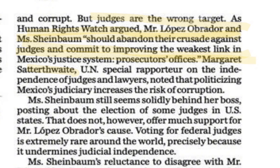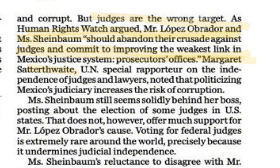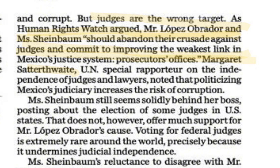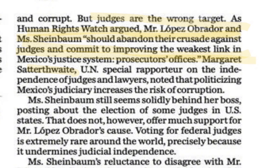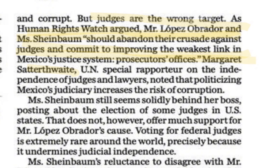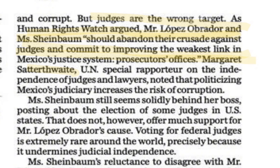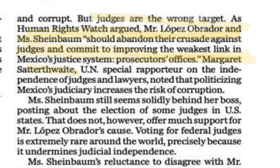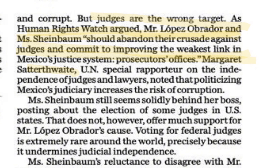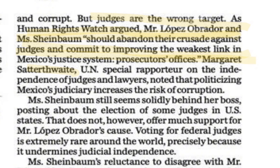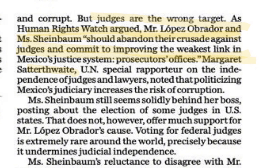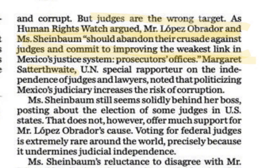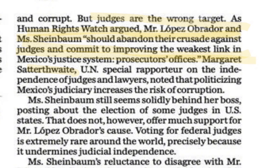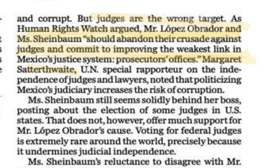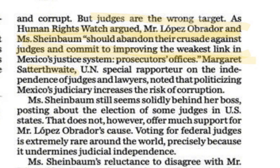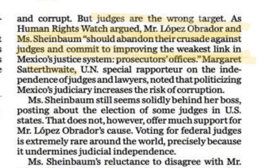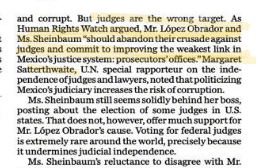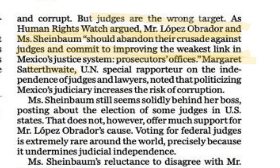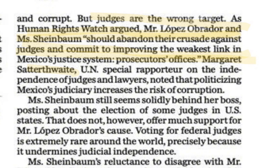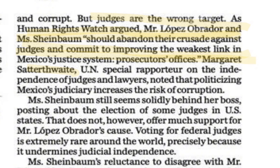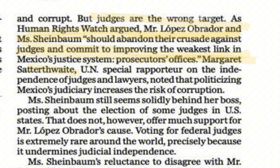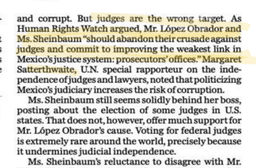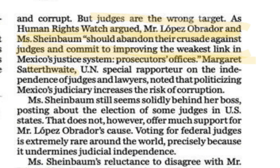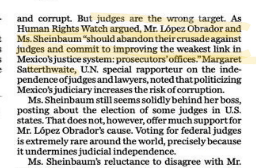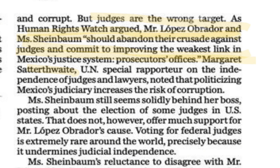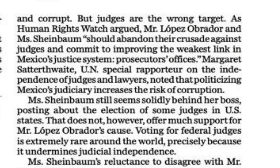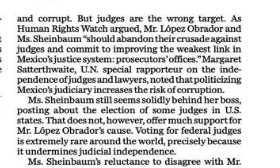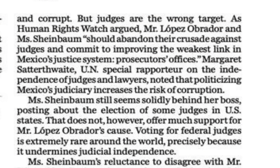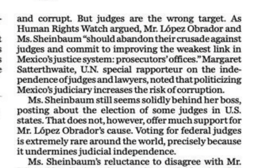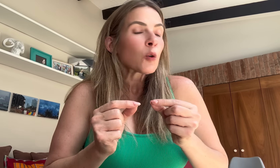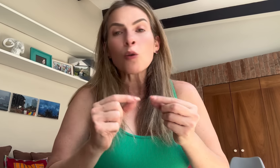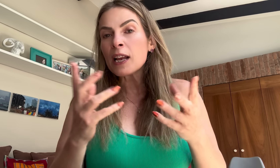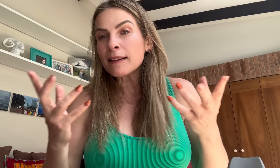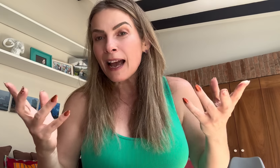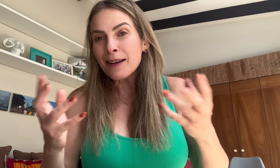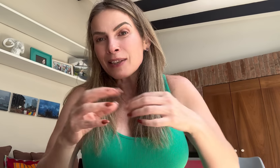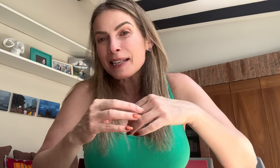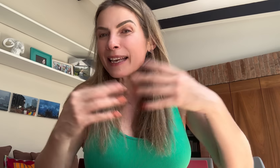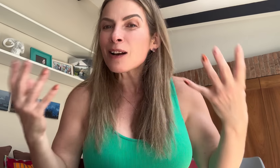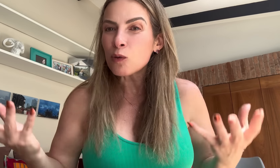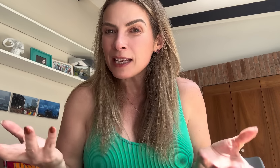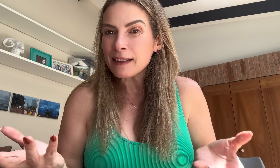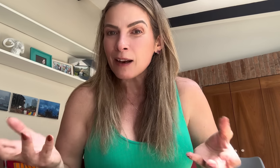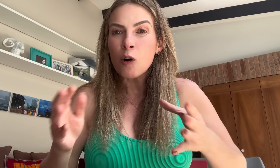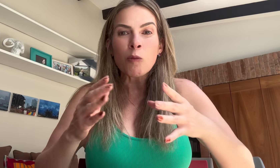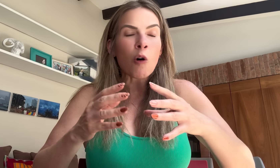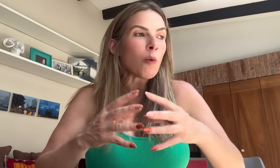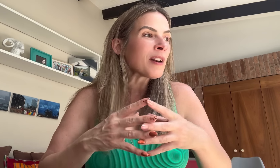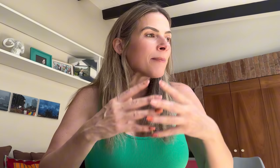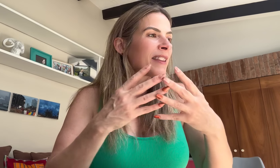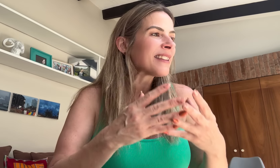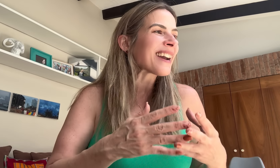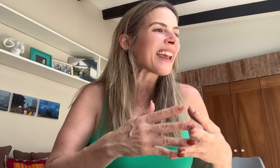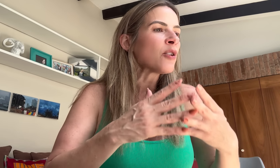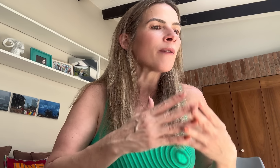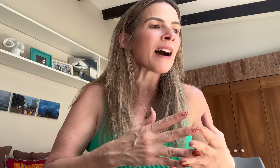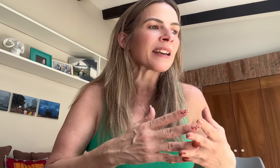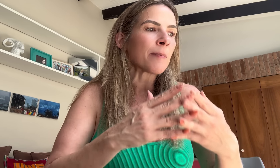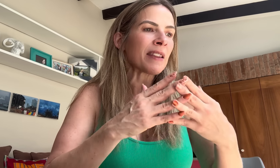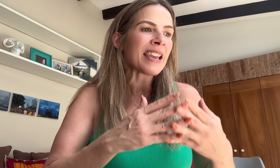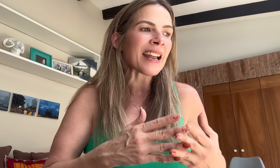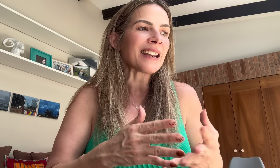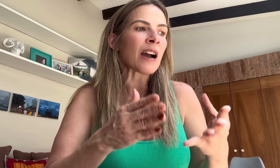Habla de la elección de jueces como un curita, ni siquiera curita, como una medida que no